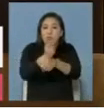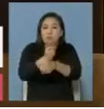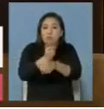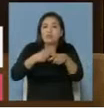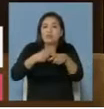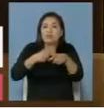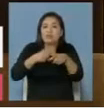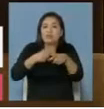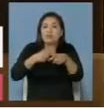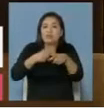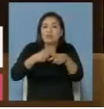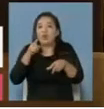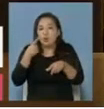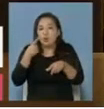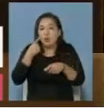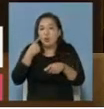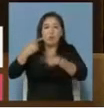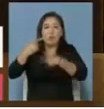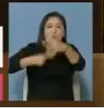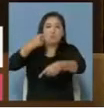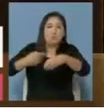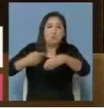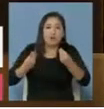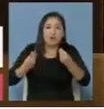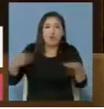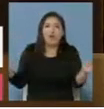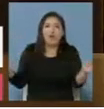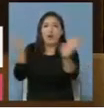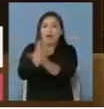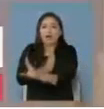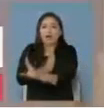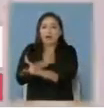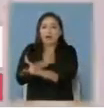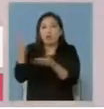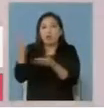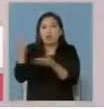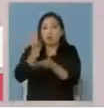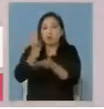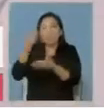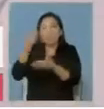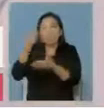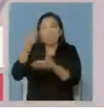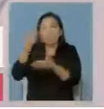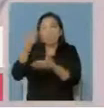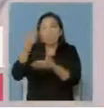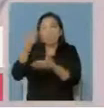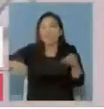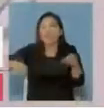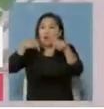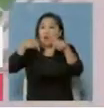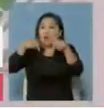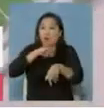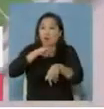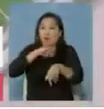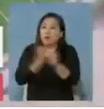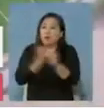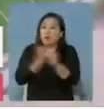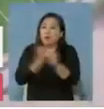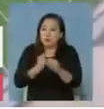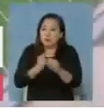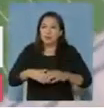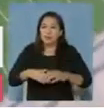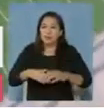entendemos que se procederá a la transferencia también de los productores una vez liberados por el gobierno de la provincia la